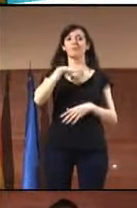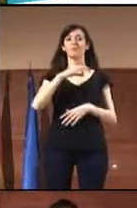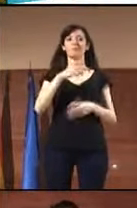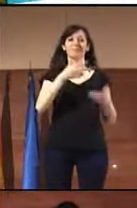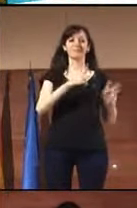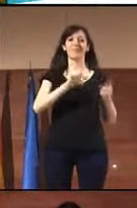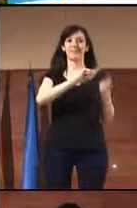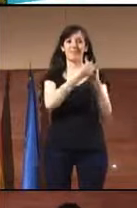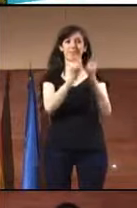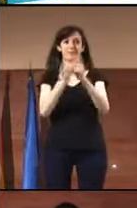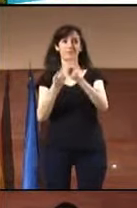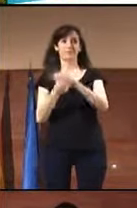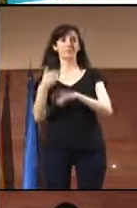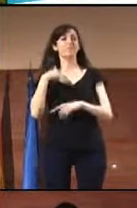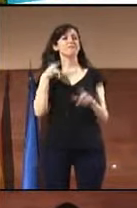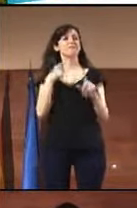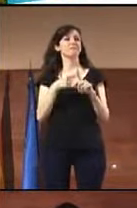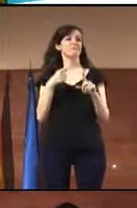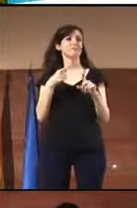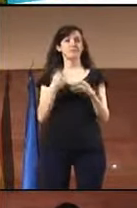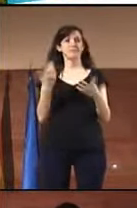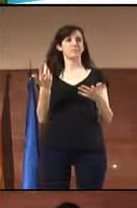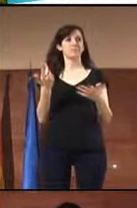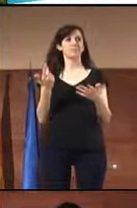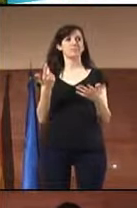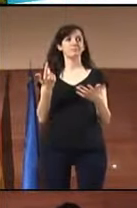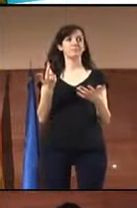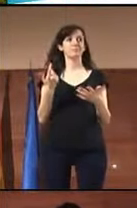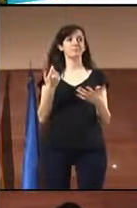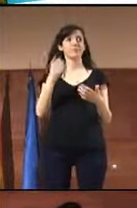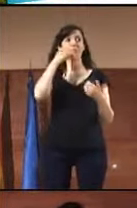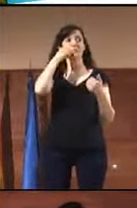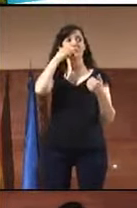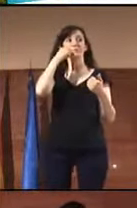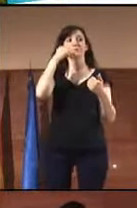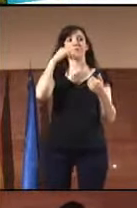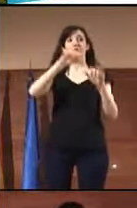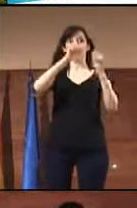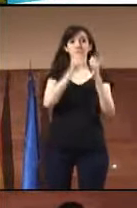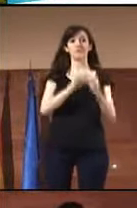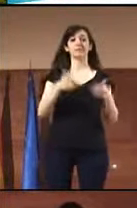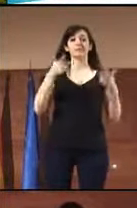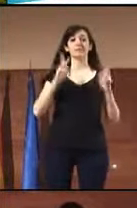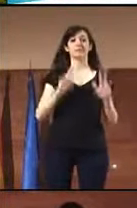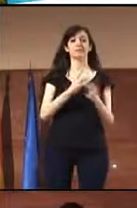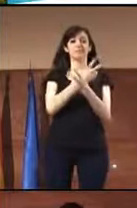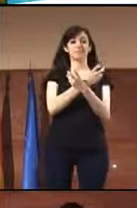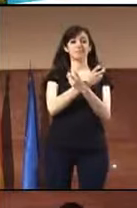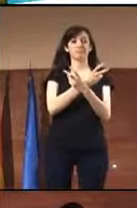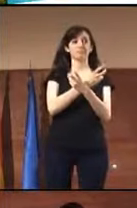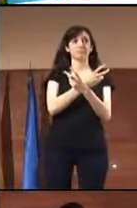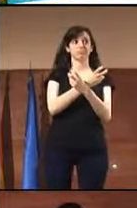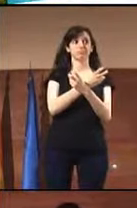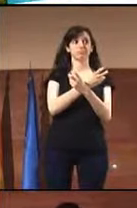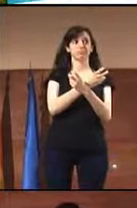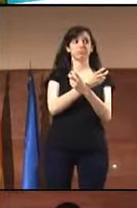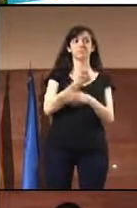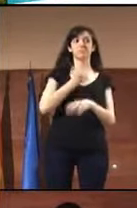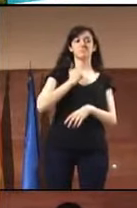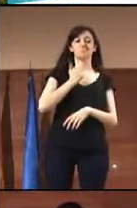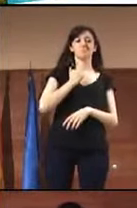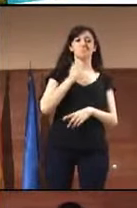esto, quiero decir que podemos aprovechar su esqueleto y modificar lo que, a pesar de todas las opciones